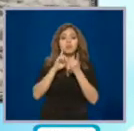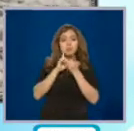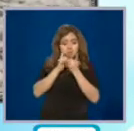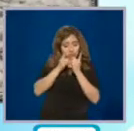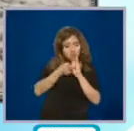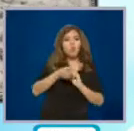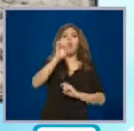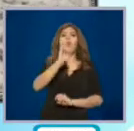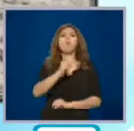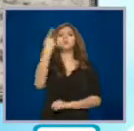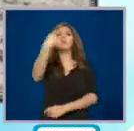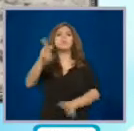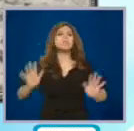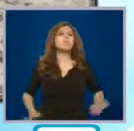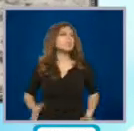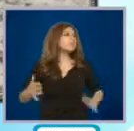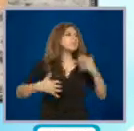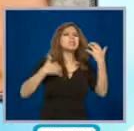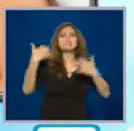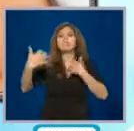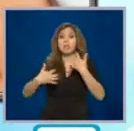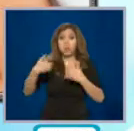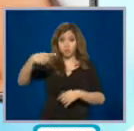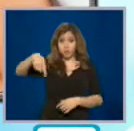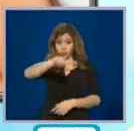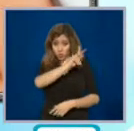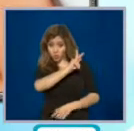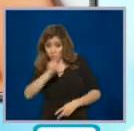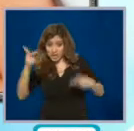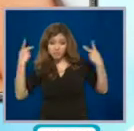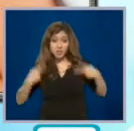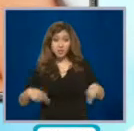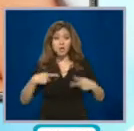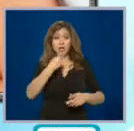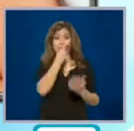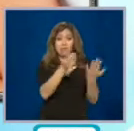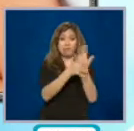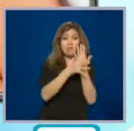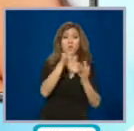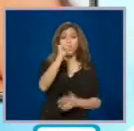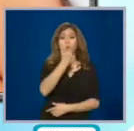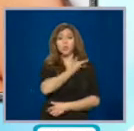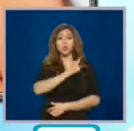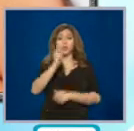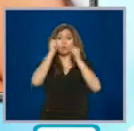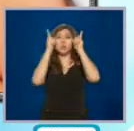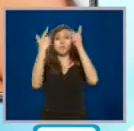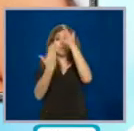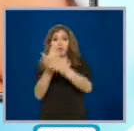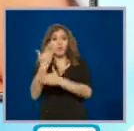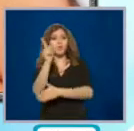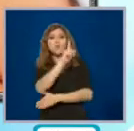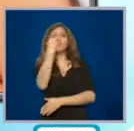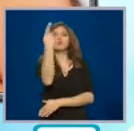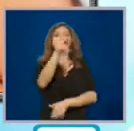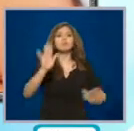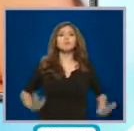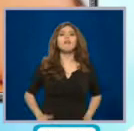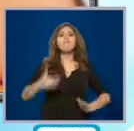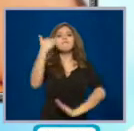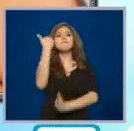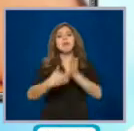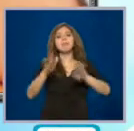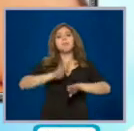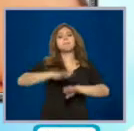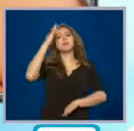presentar irritabilidad. Así que todos los que dicen que odian levantarse en la mañana, en realidad no es una cuestión de personalidad, es que no están durmiendo lo